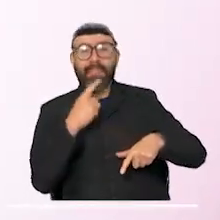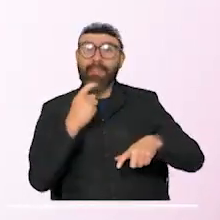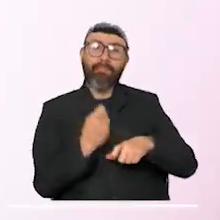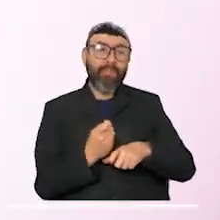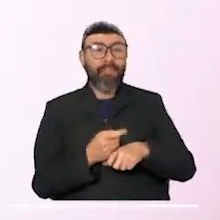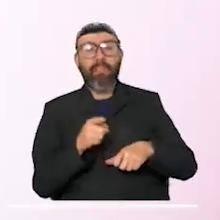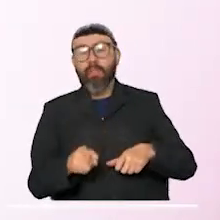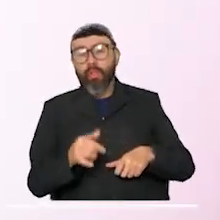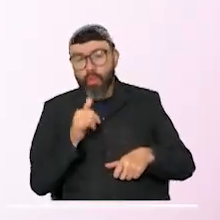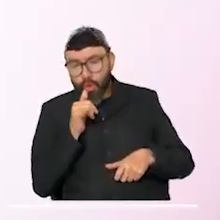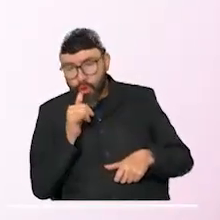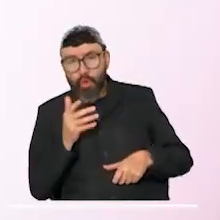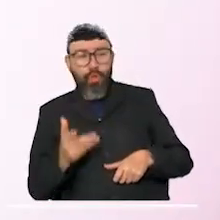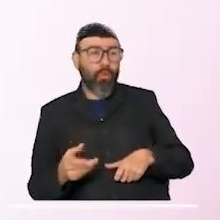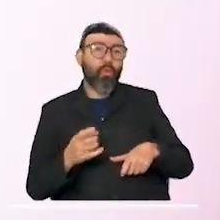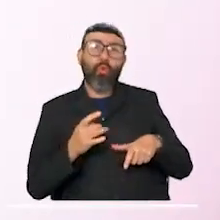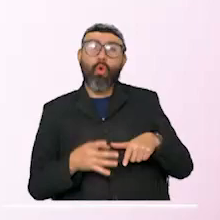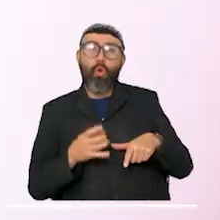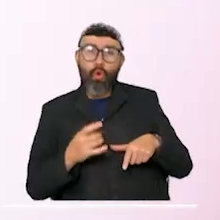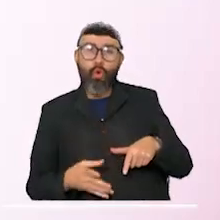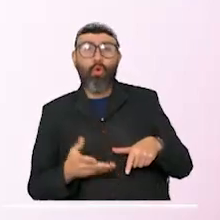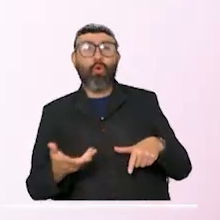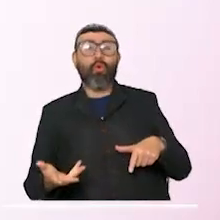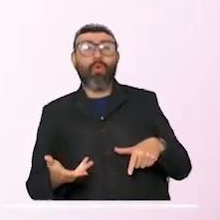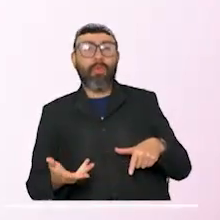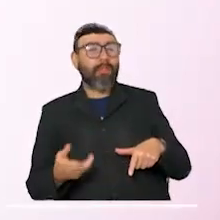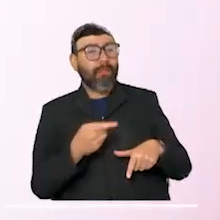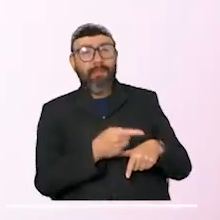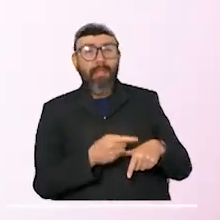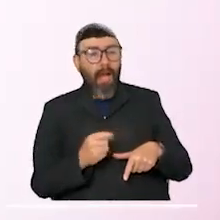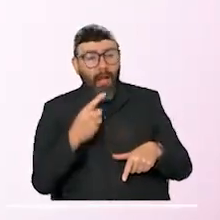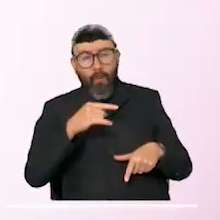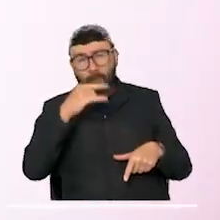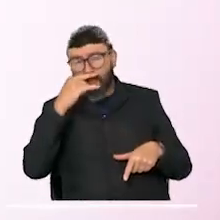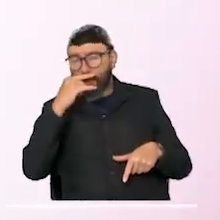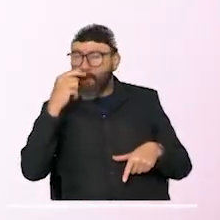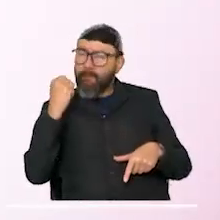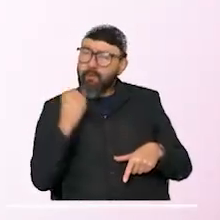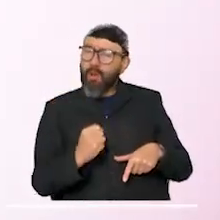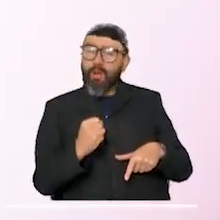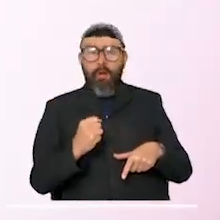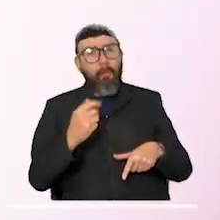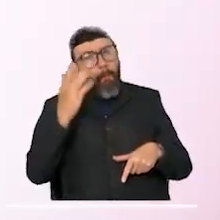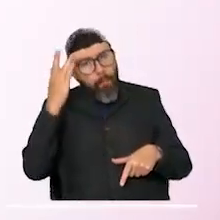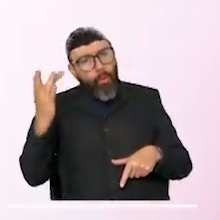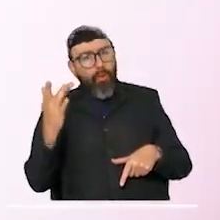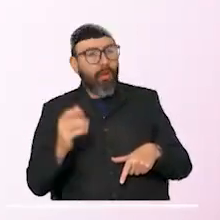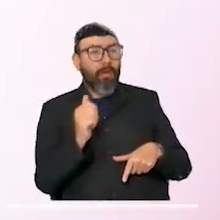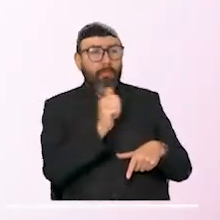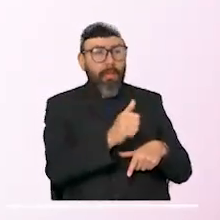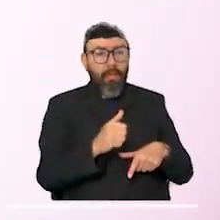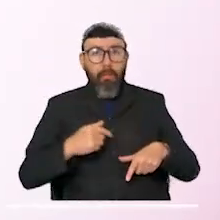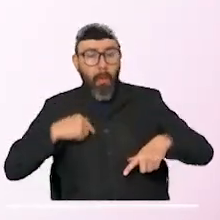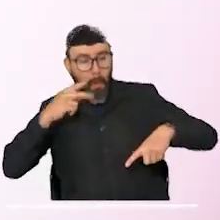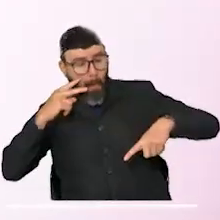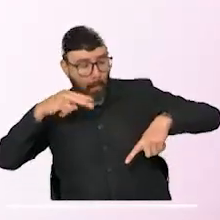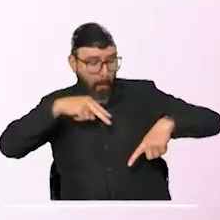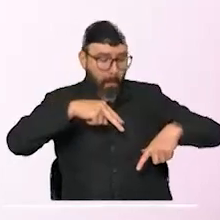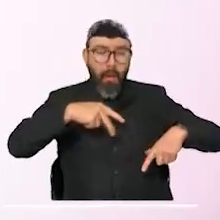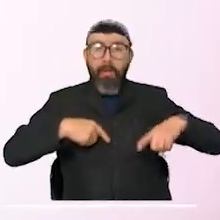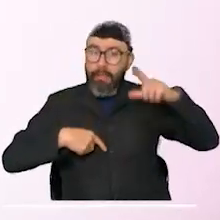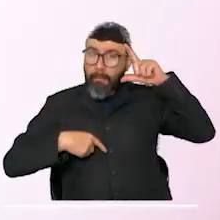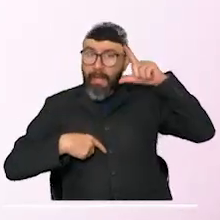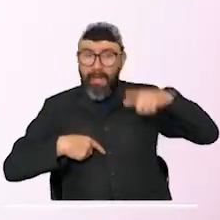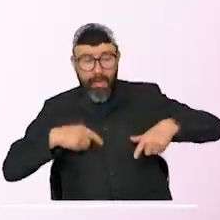urinaria realmente es doloroso genera ya un olor muy fuerte pero todo ocurre porque no se miran la parte